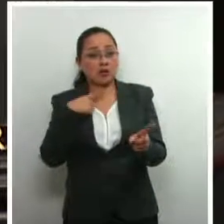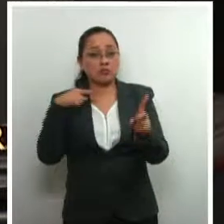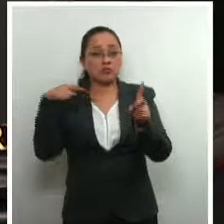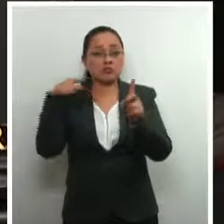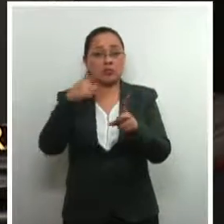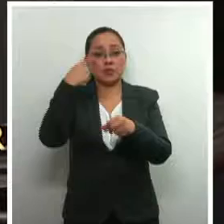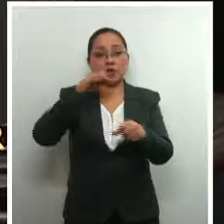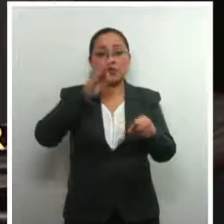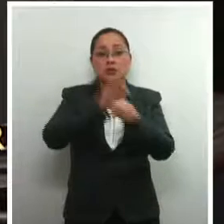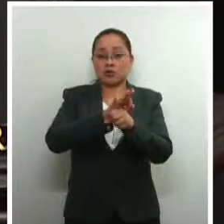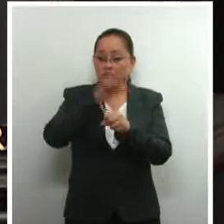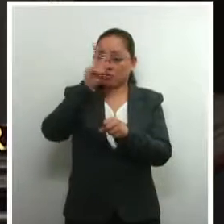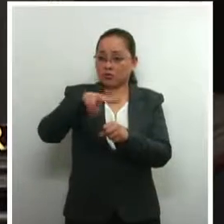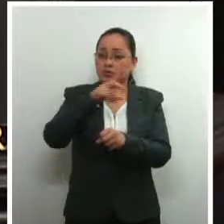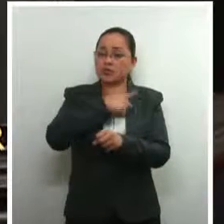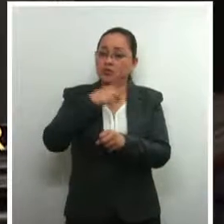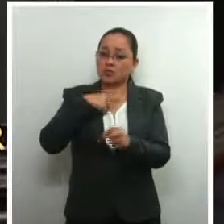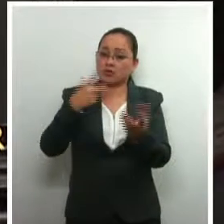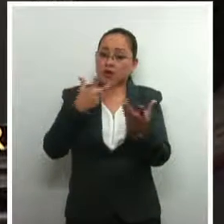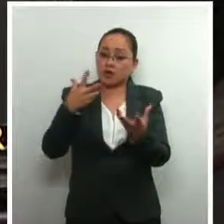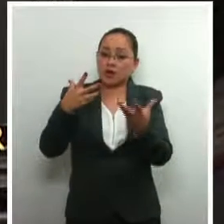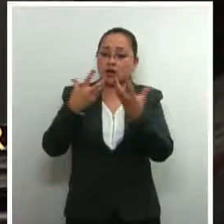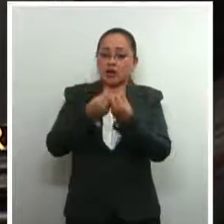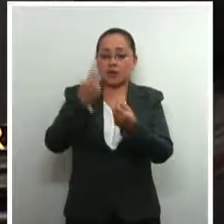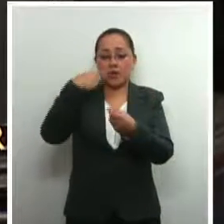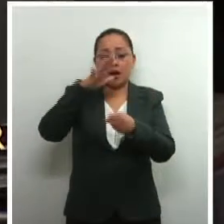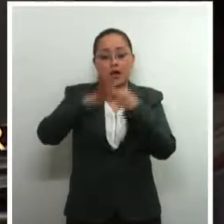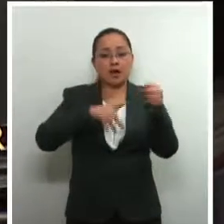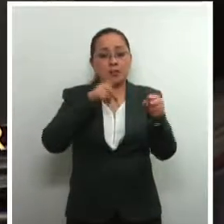la protección que debemos a los animales, como por